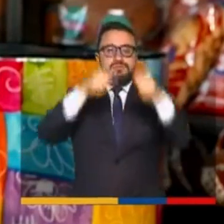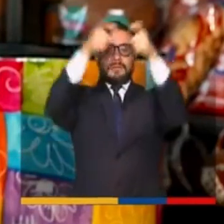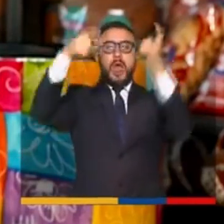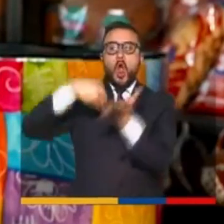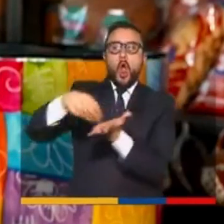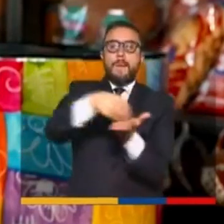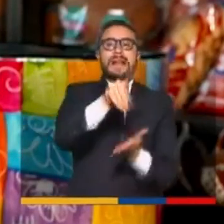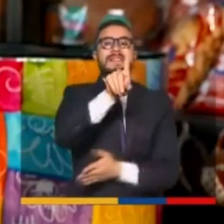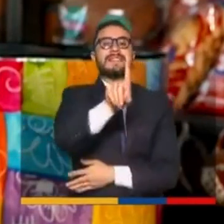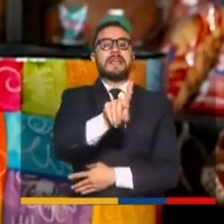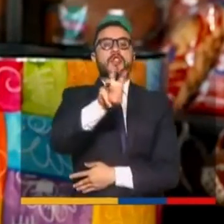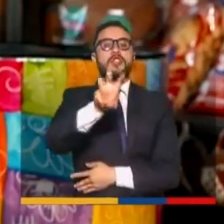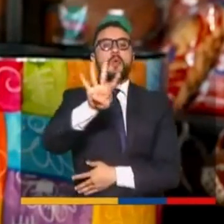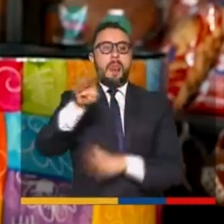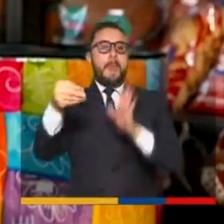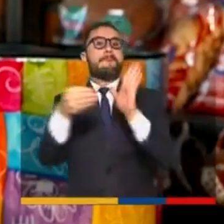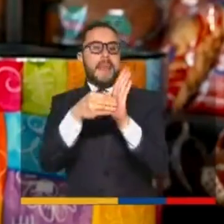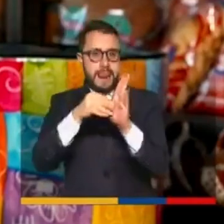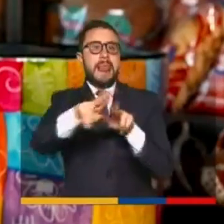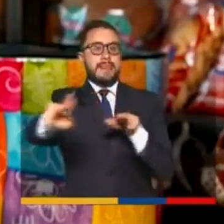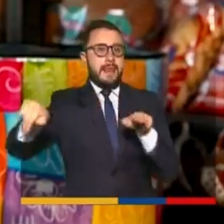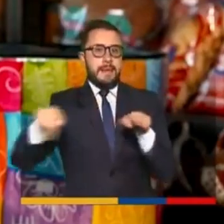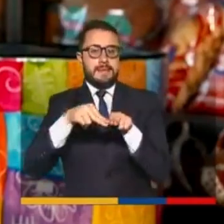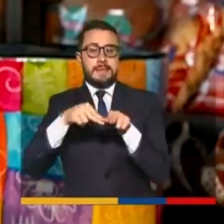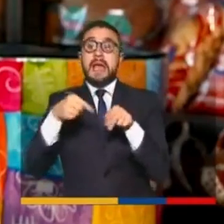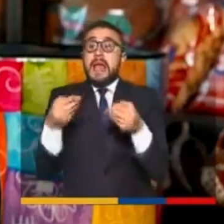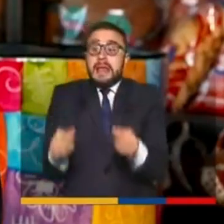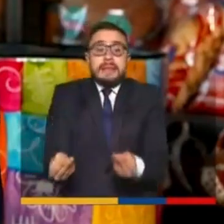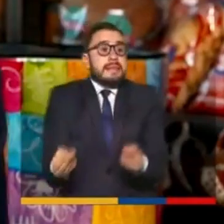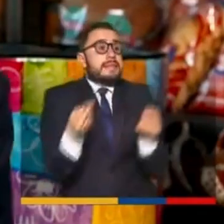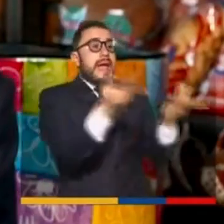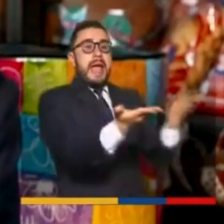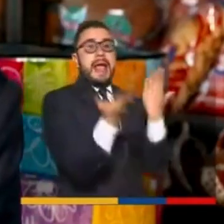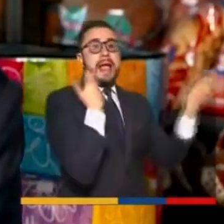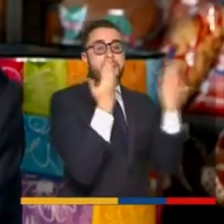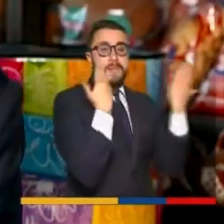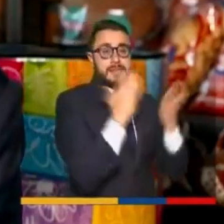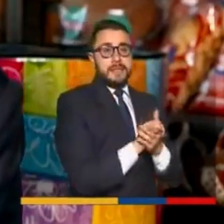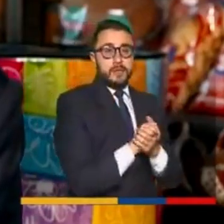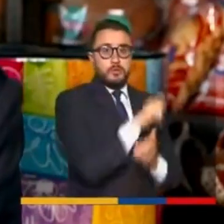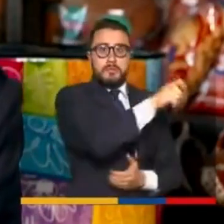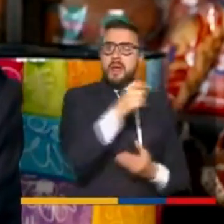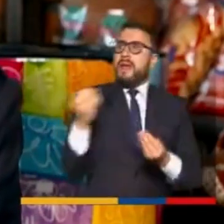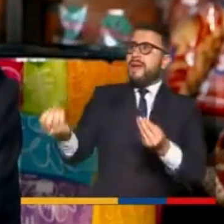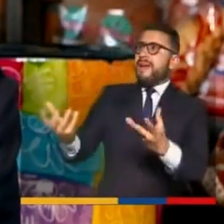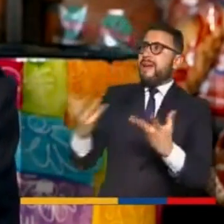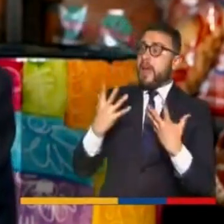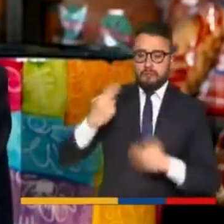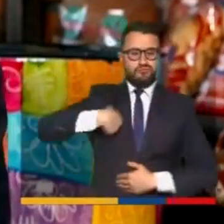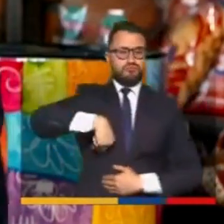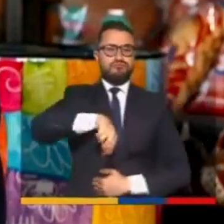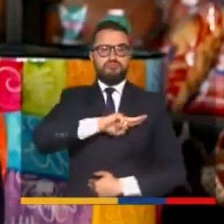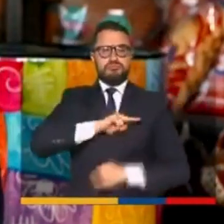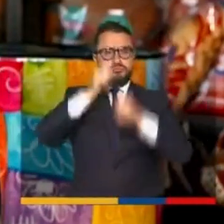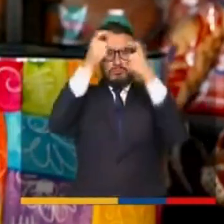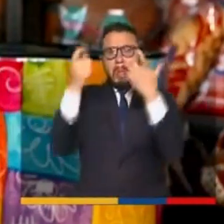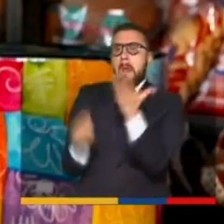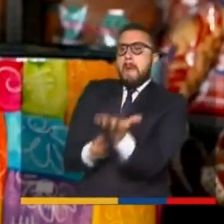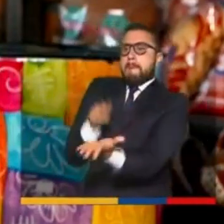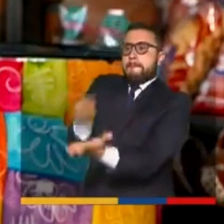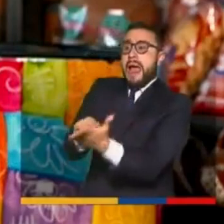benefician ahora a campesinos y campesinas. Las pagamos a grandes propietarios o